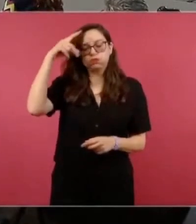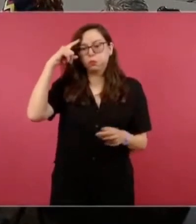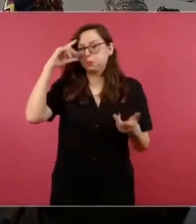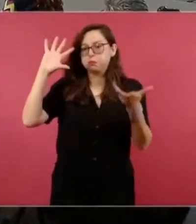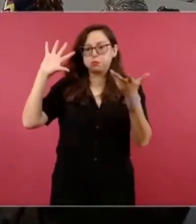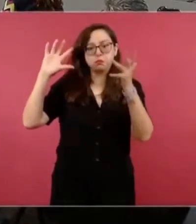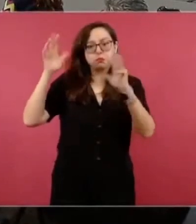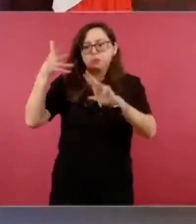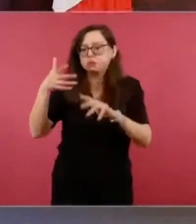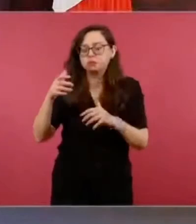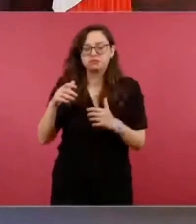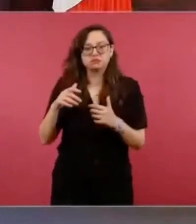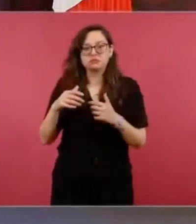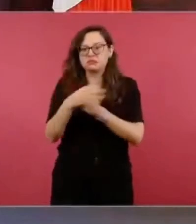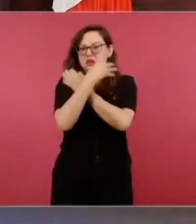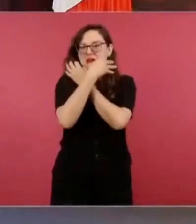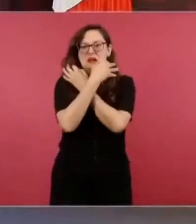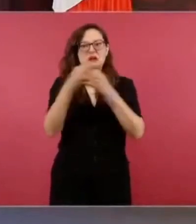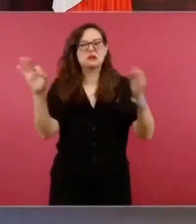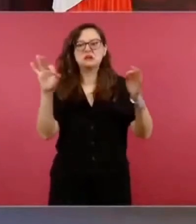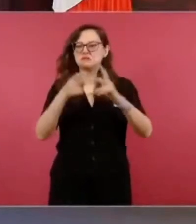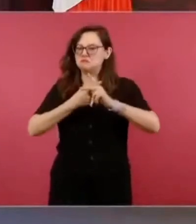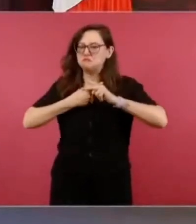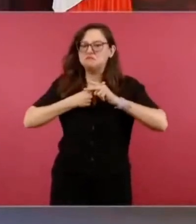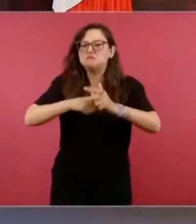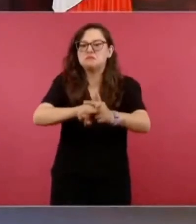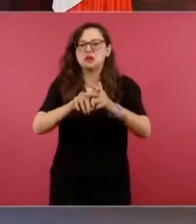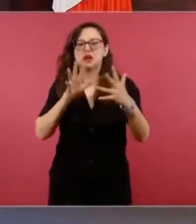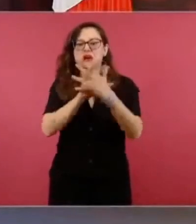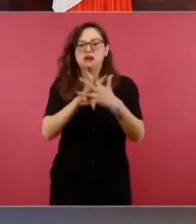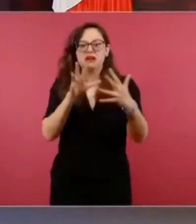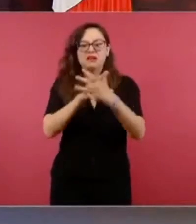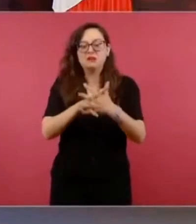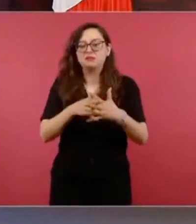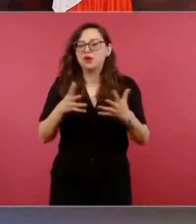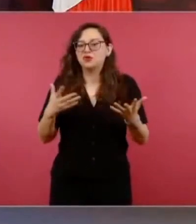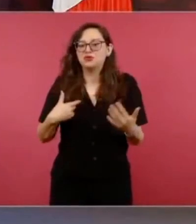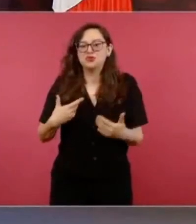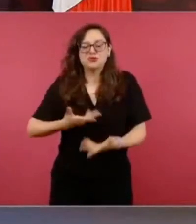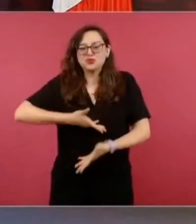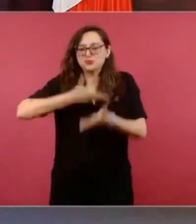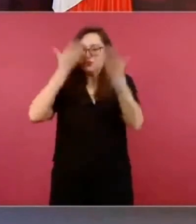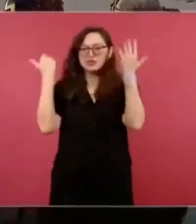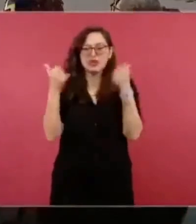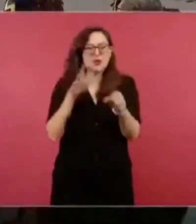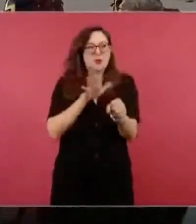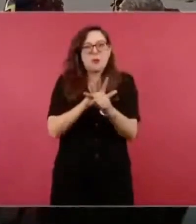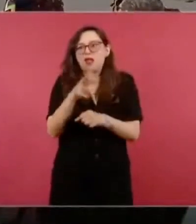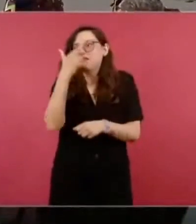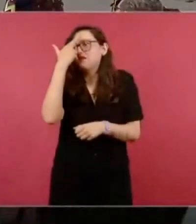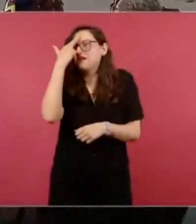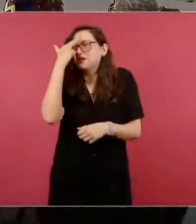Para buscar legitimidad, para quedar bien con los estadounidenses,